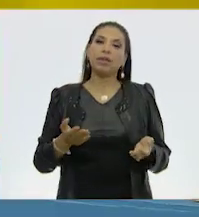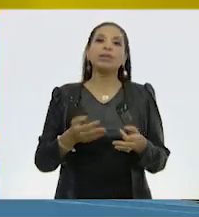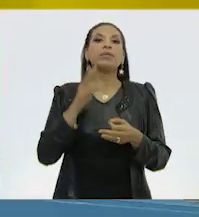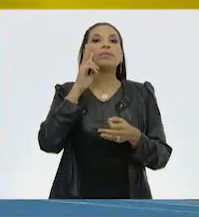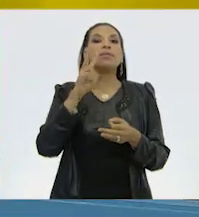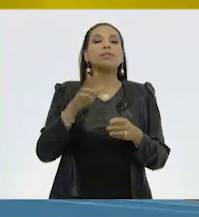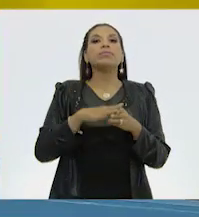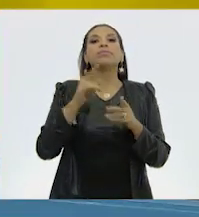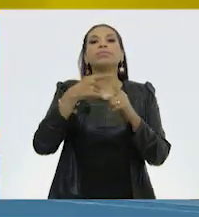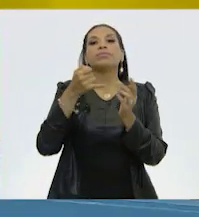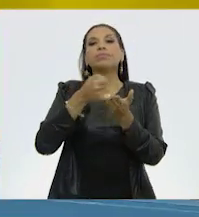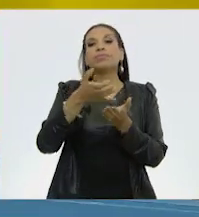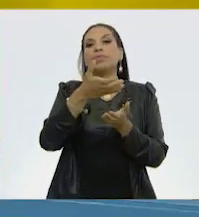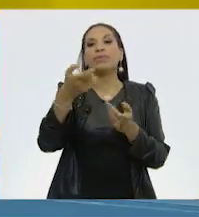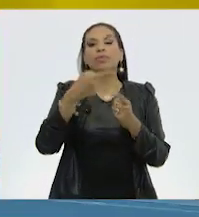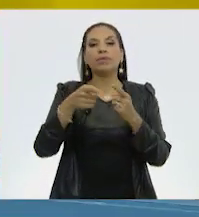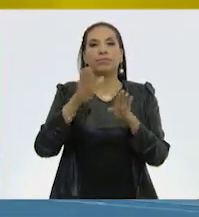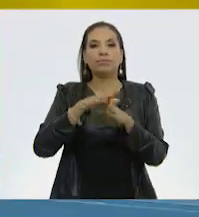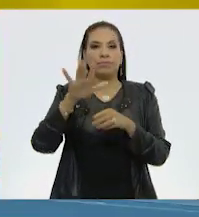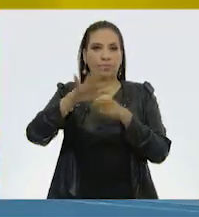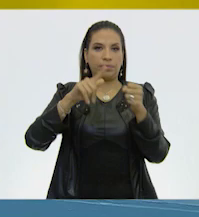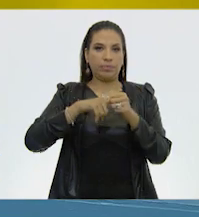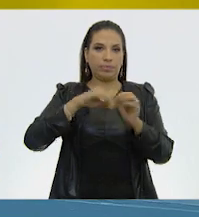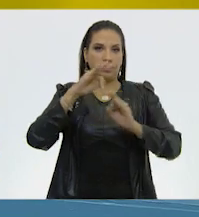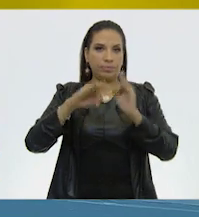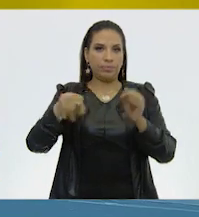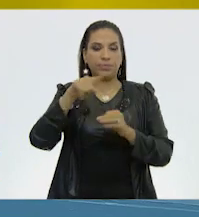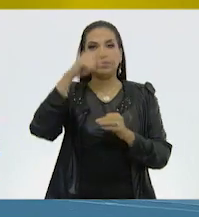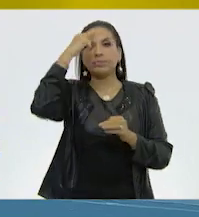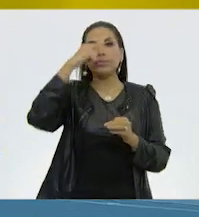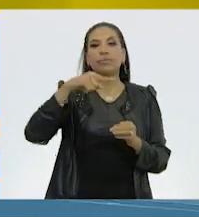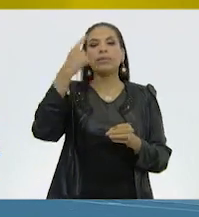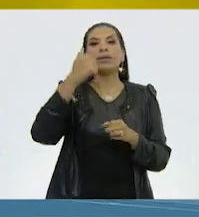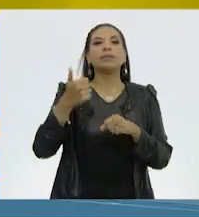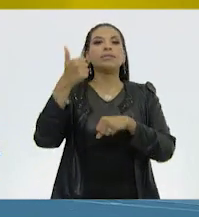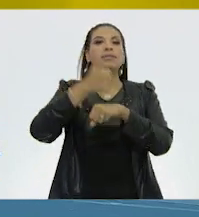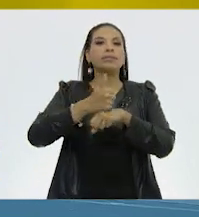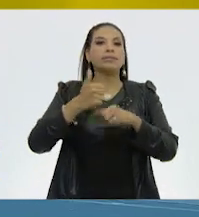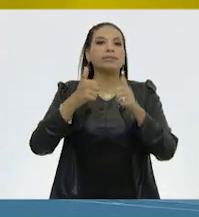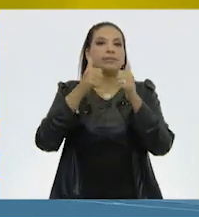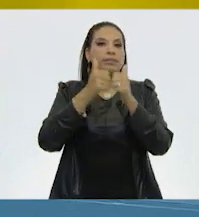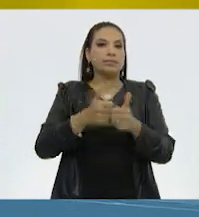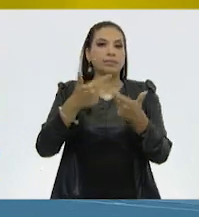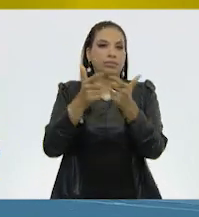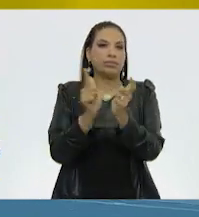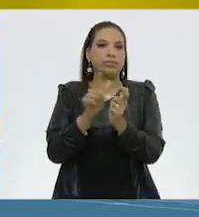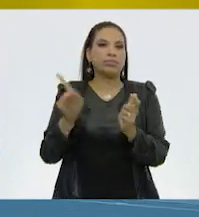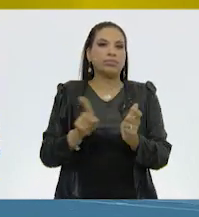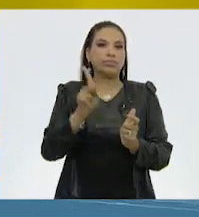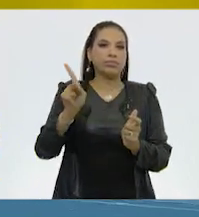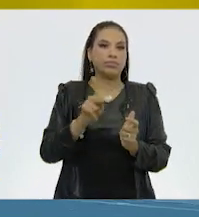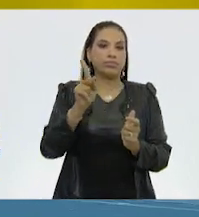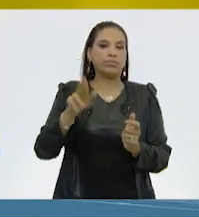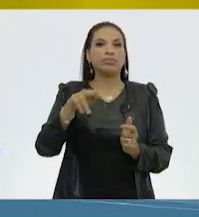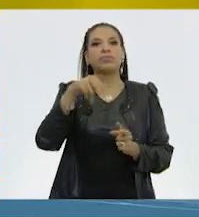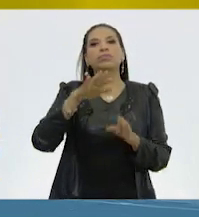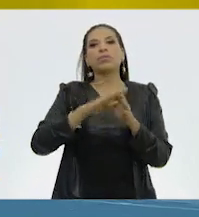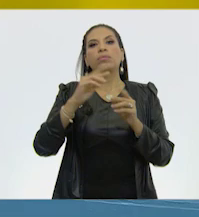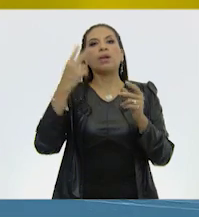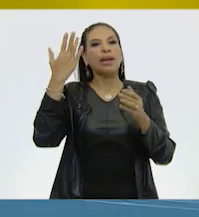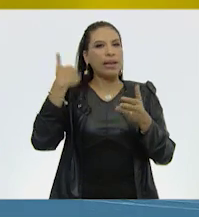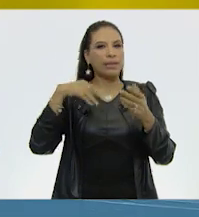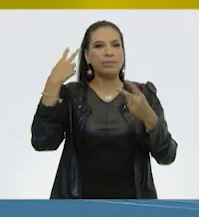vimos, la agricultura y la domesticación de animales facilitó la sedentarización de los grupos nómadas. Las dos